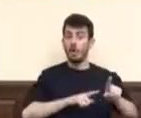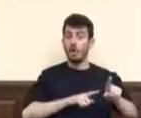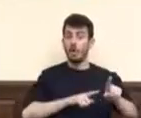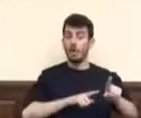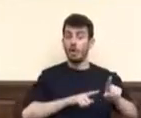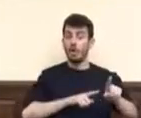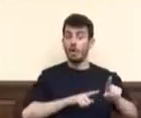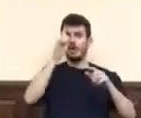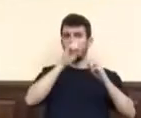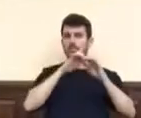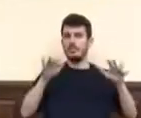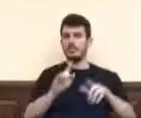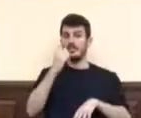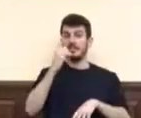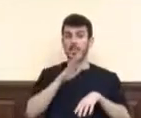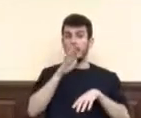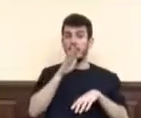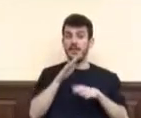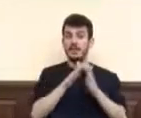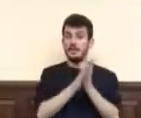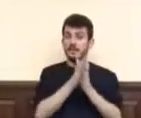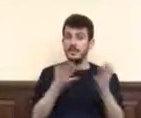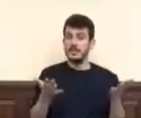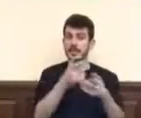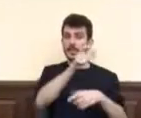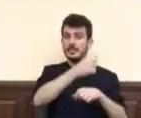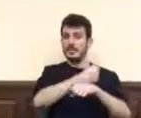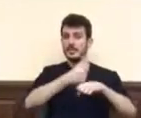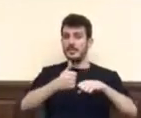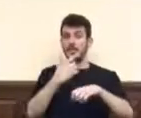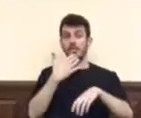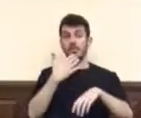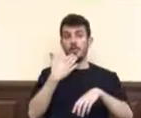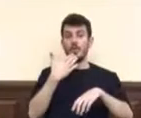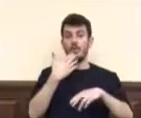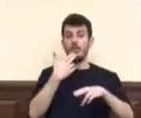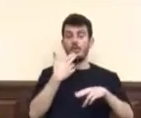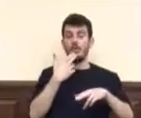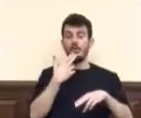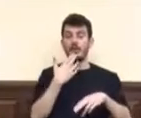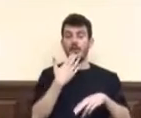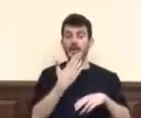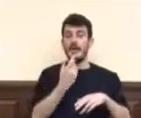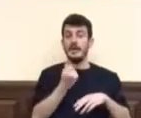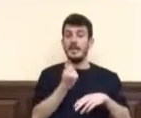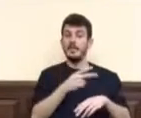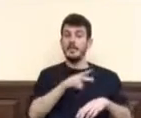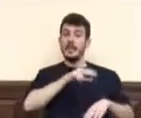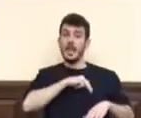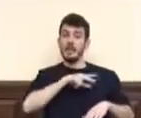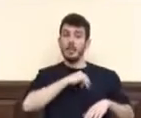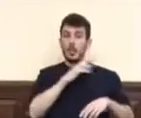incentivos para la ciudadanía en forma de recompensas por el reciclaje y que aumenta el